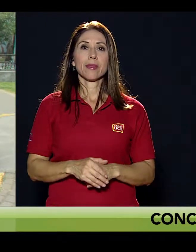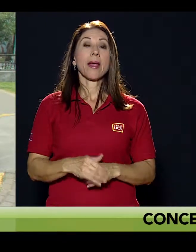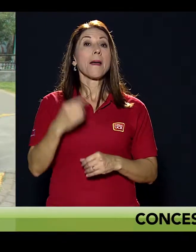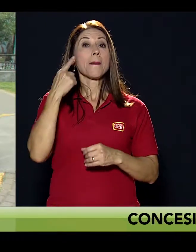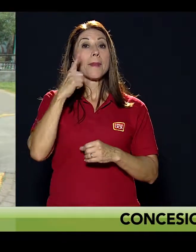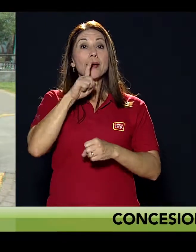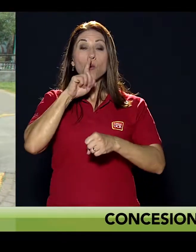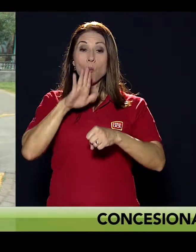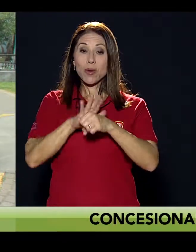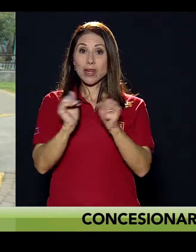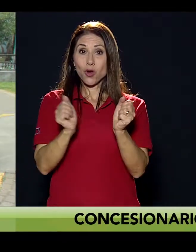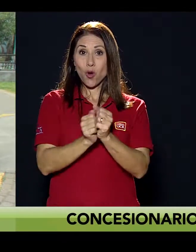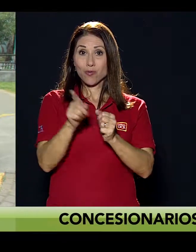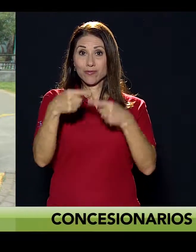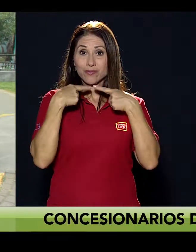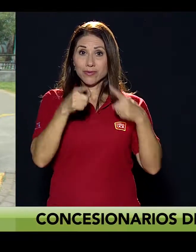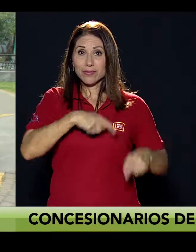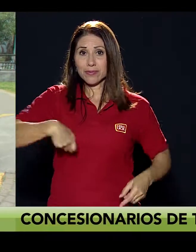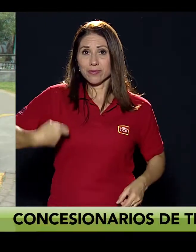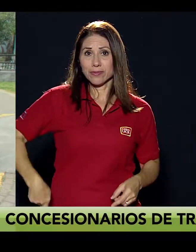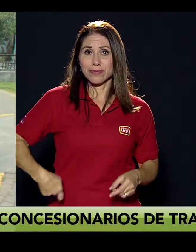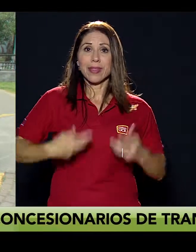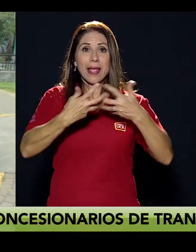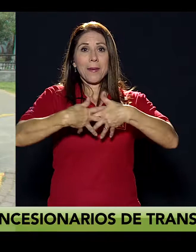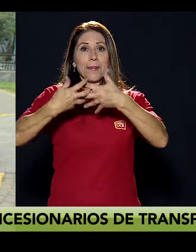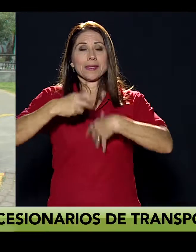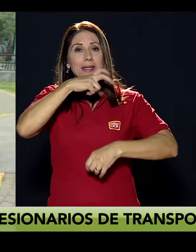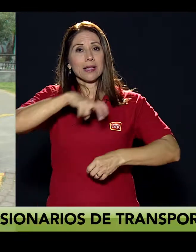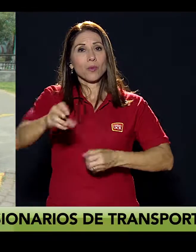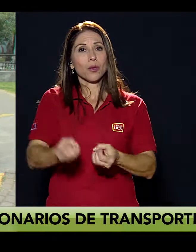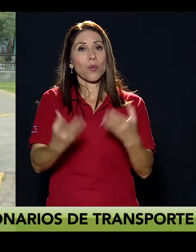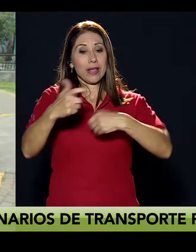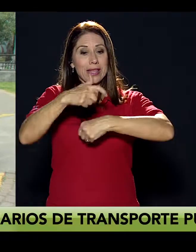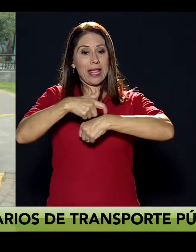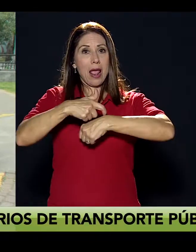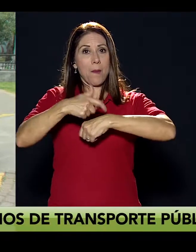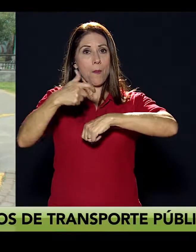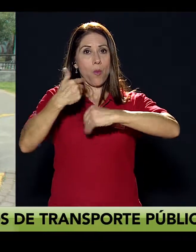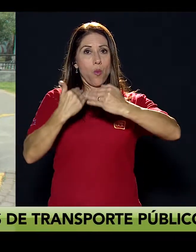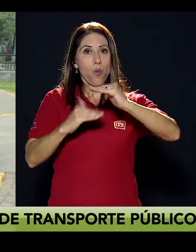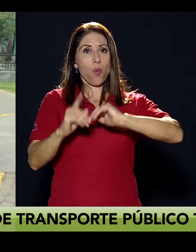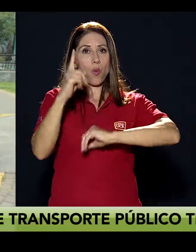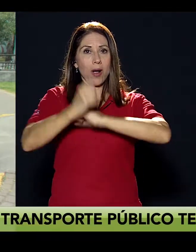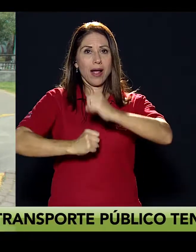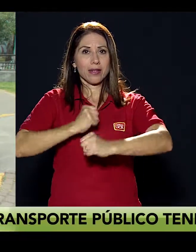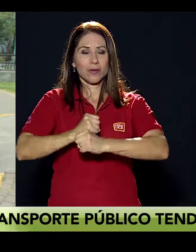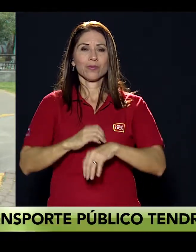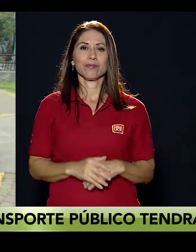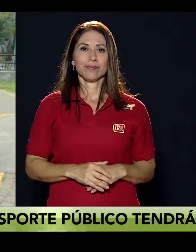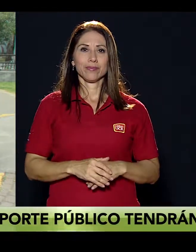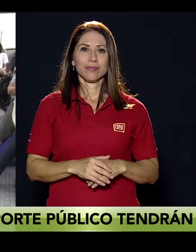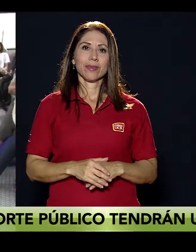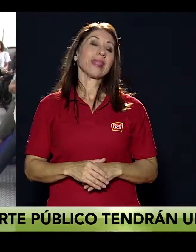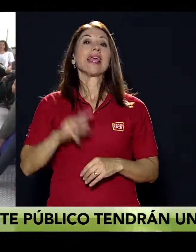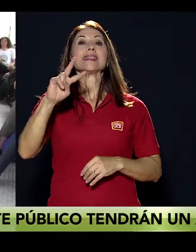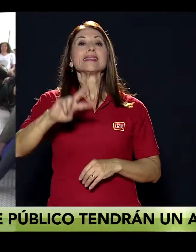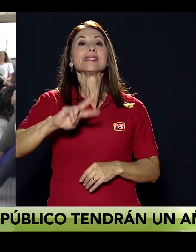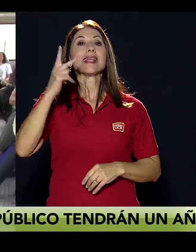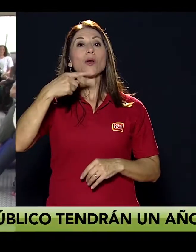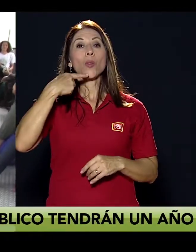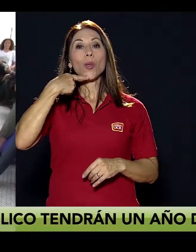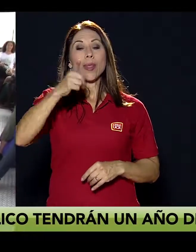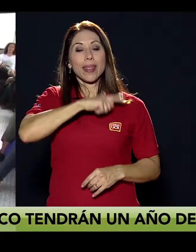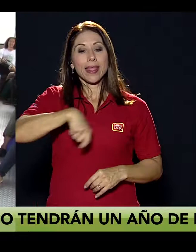con lo indicado en este decreto, las concesionarias de transporte público contarán con un plazo de 1 año. Por otro lado, el segundo